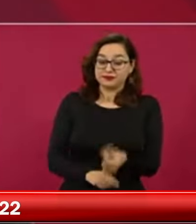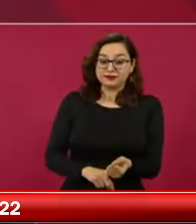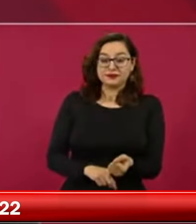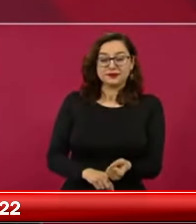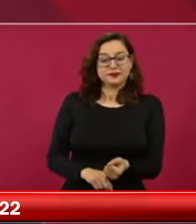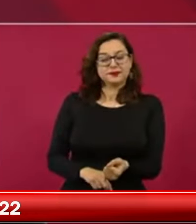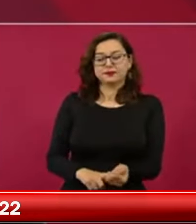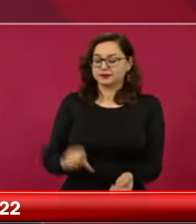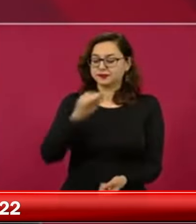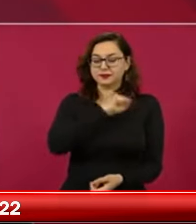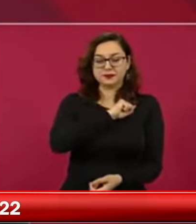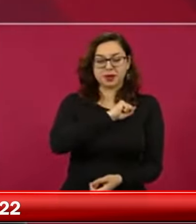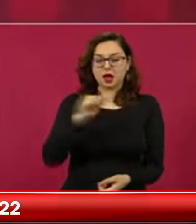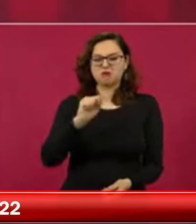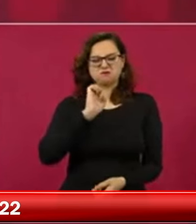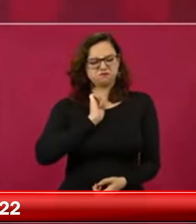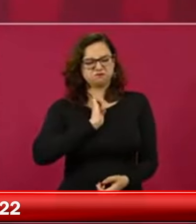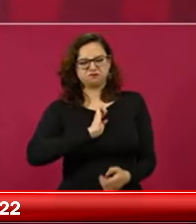diría de odio.